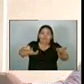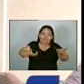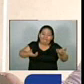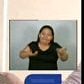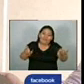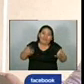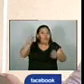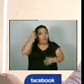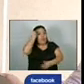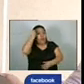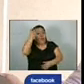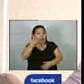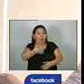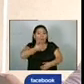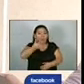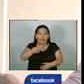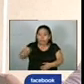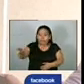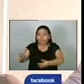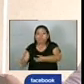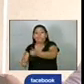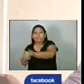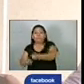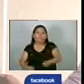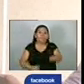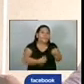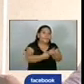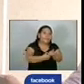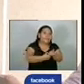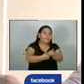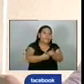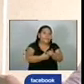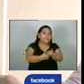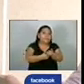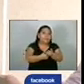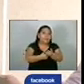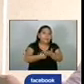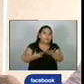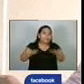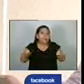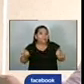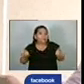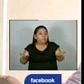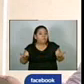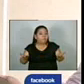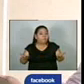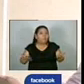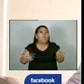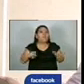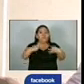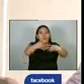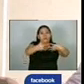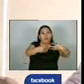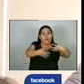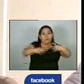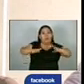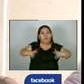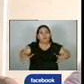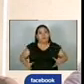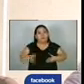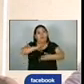la iglesia propone que el local se fortalezca y de ahí llega a lo global las políticas públicas son